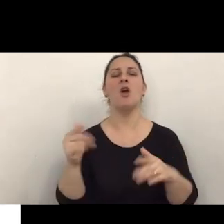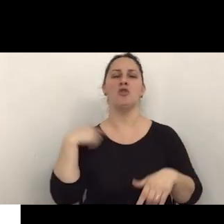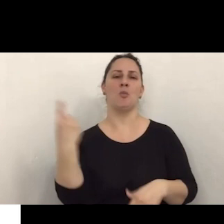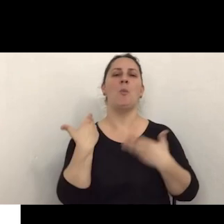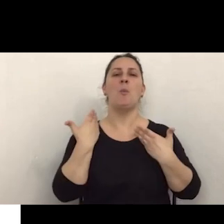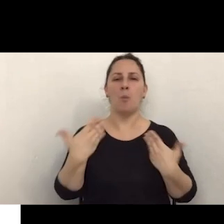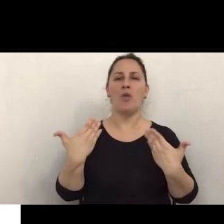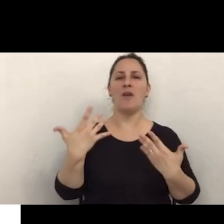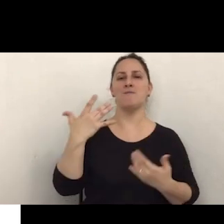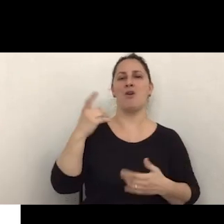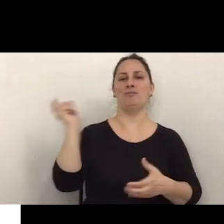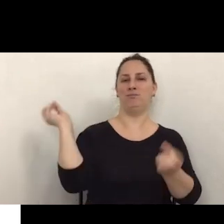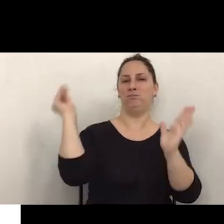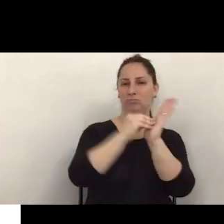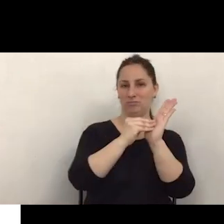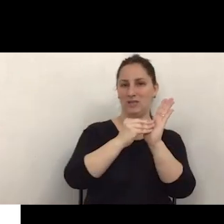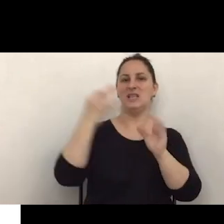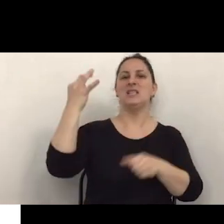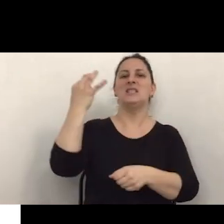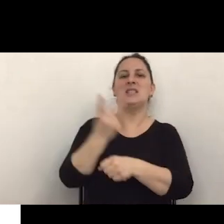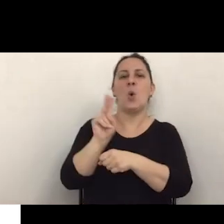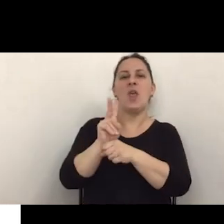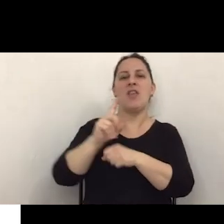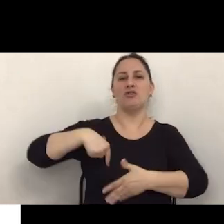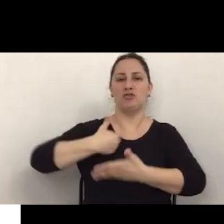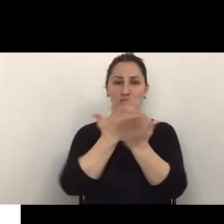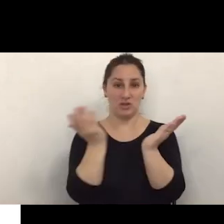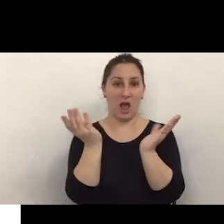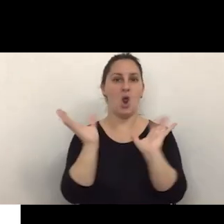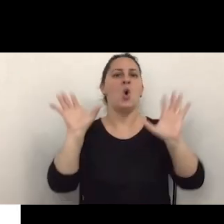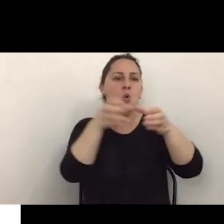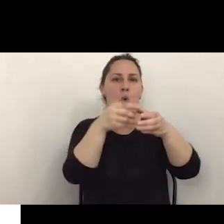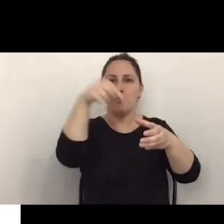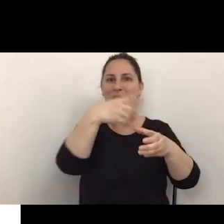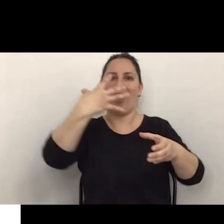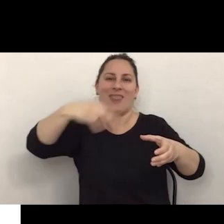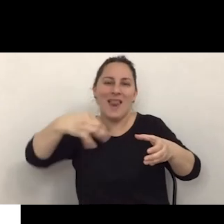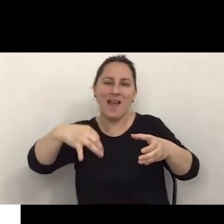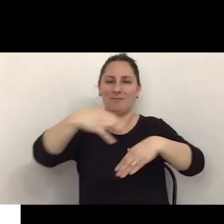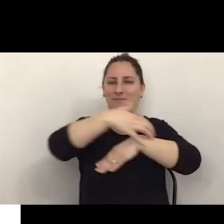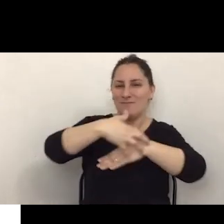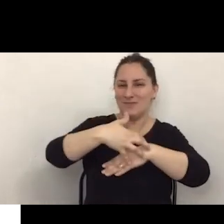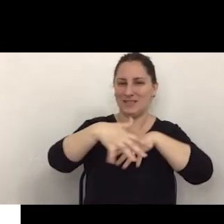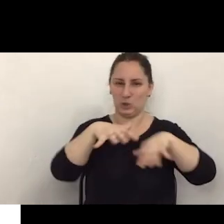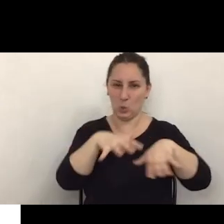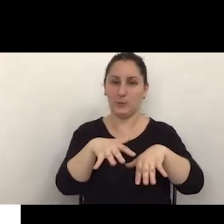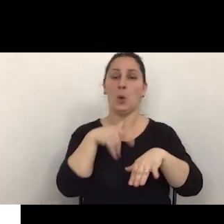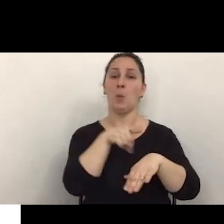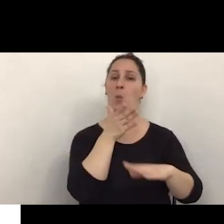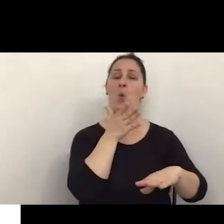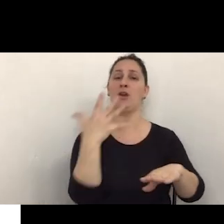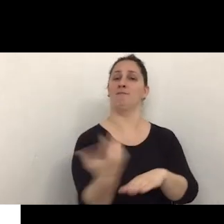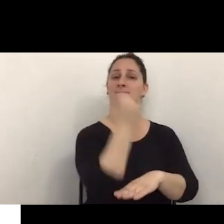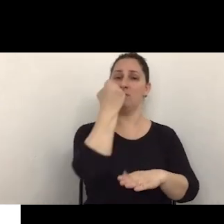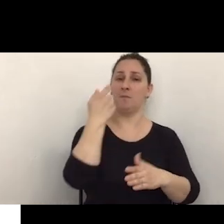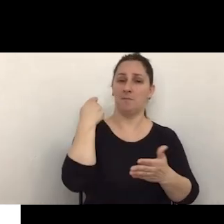la seguridad social por parte de un grupo con mayor grado de vulnerabilidad. Es decir, poder acceder a una